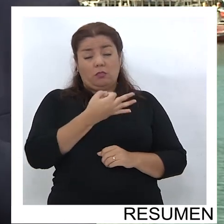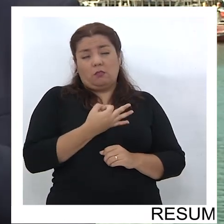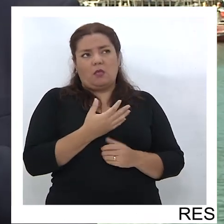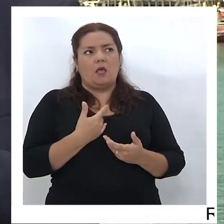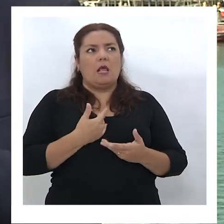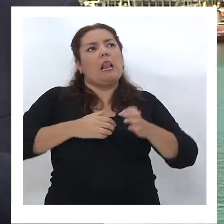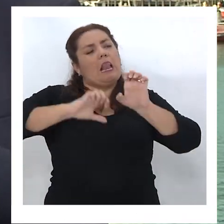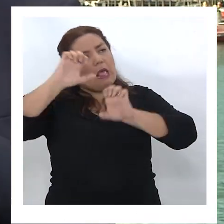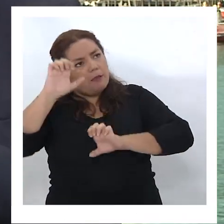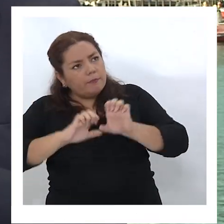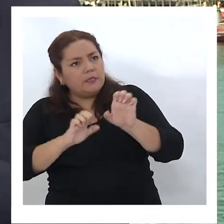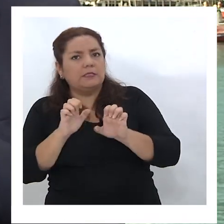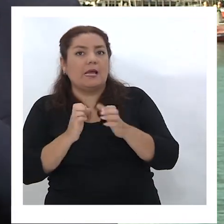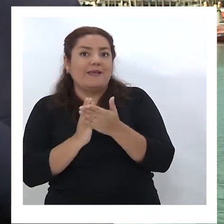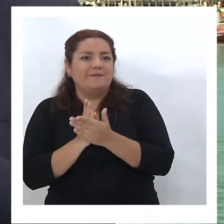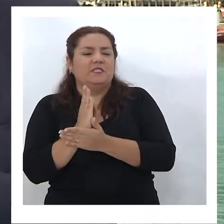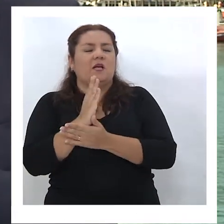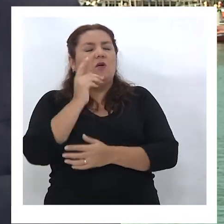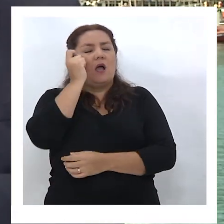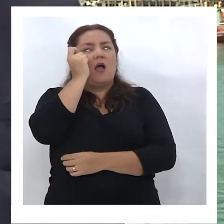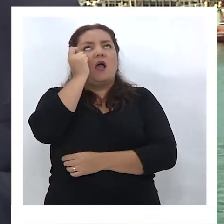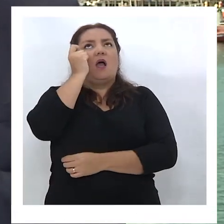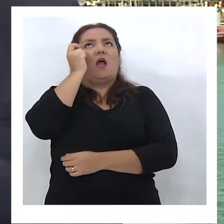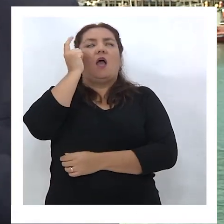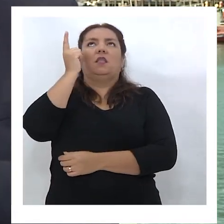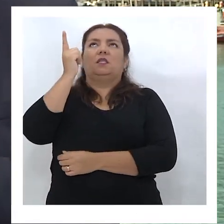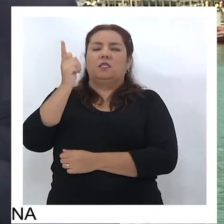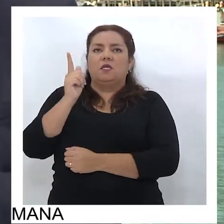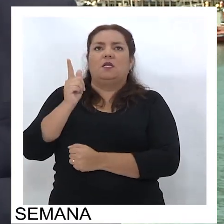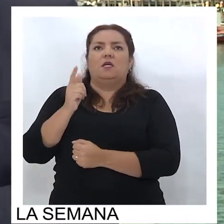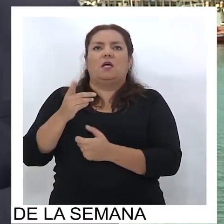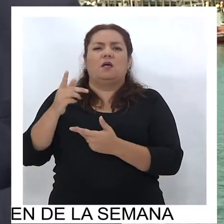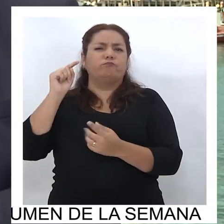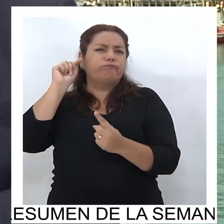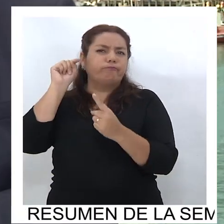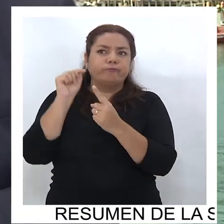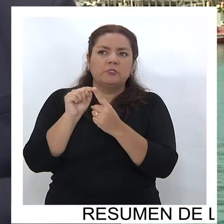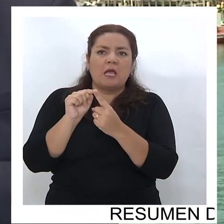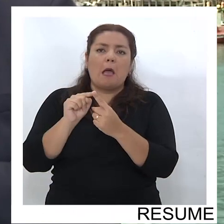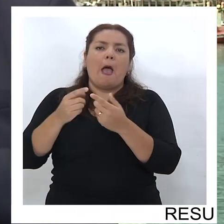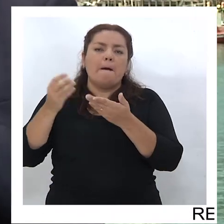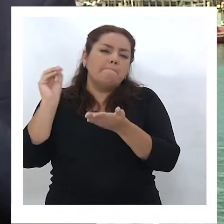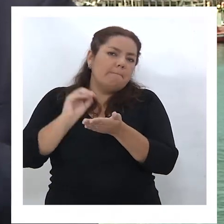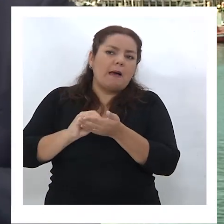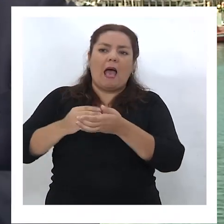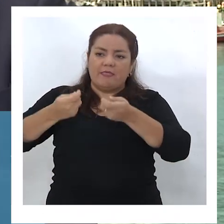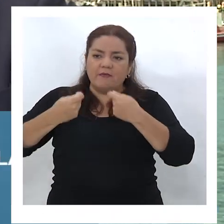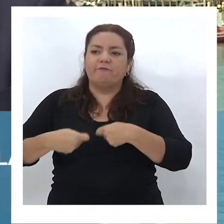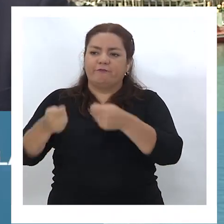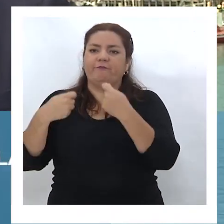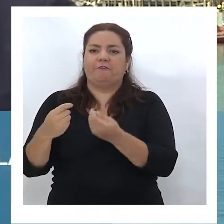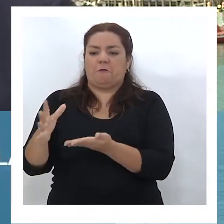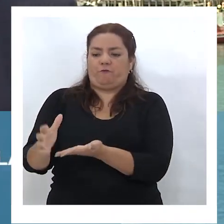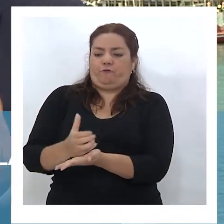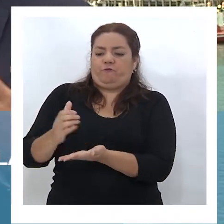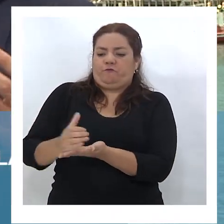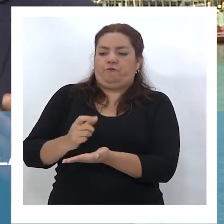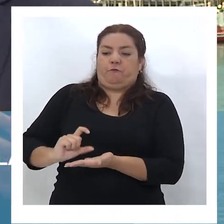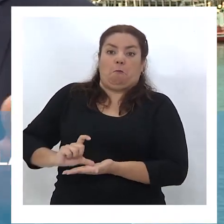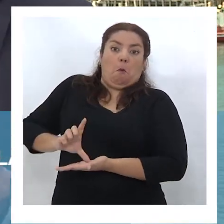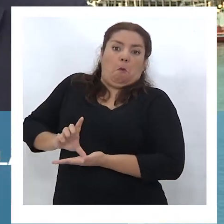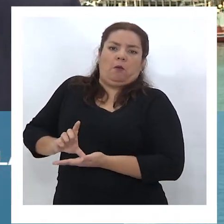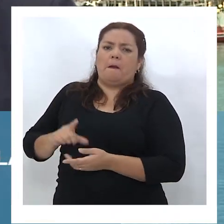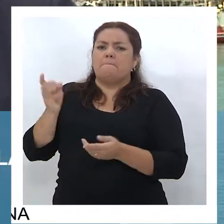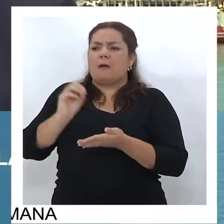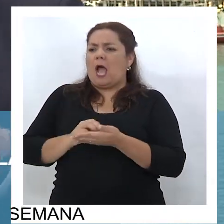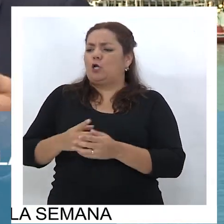las empresas han empezado a comprender el rol que cumplen más allá de la productividad, más allá de ganar plata, más allá de hacer que sus